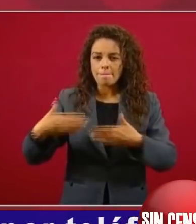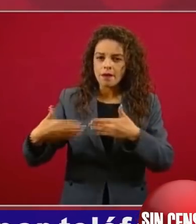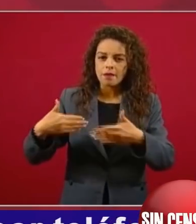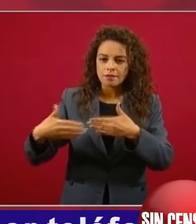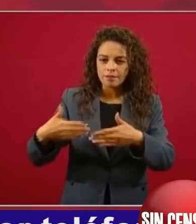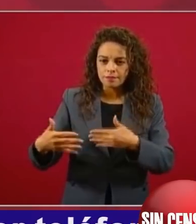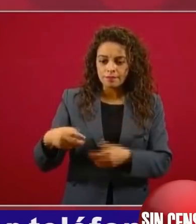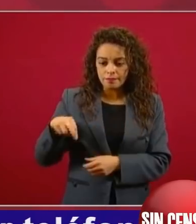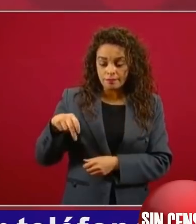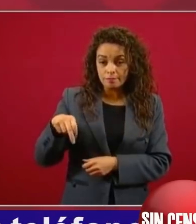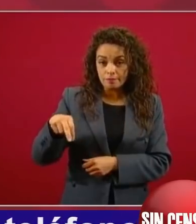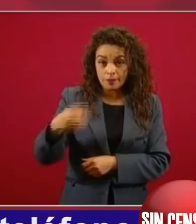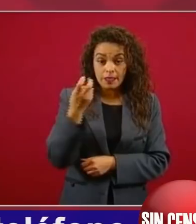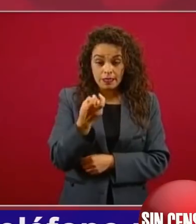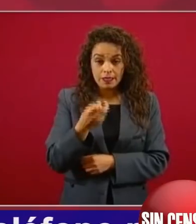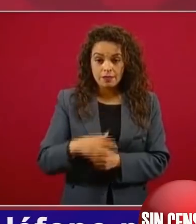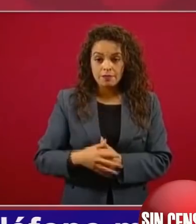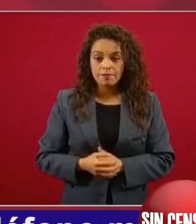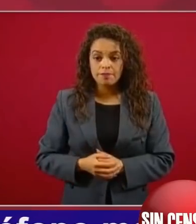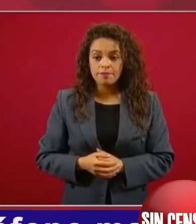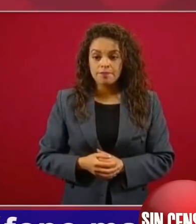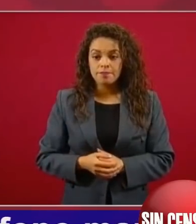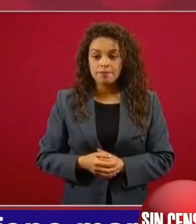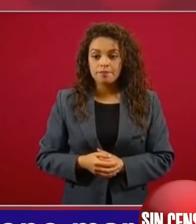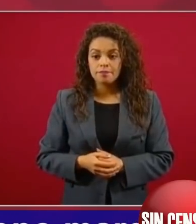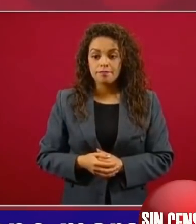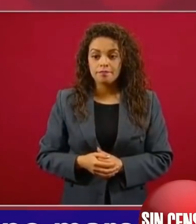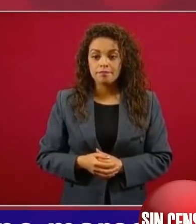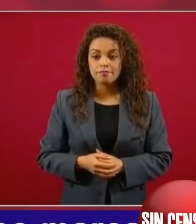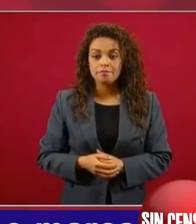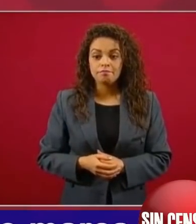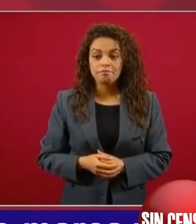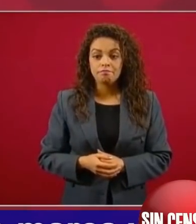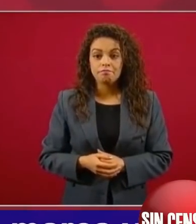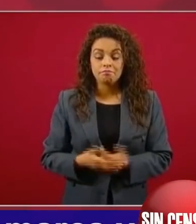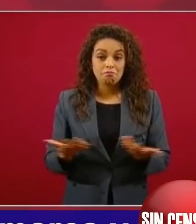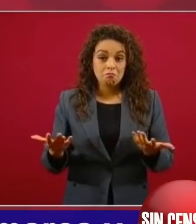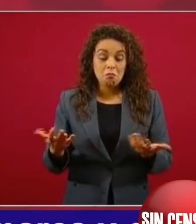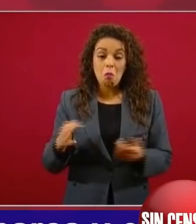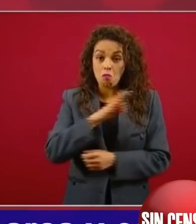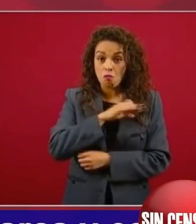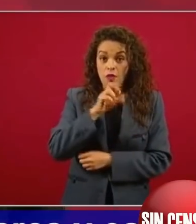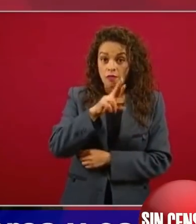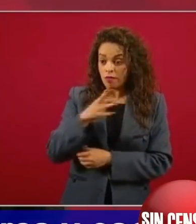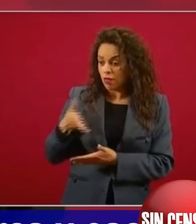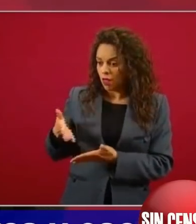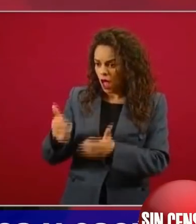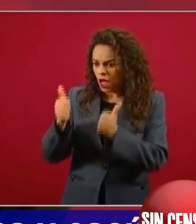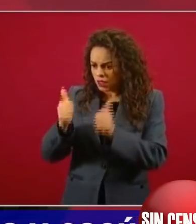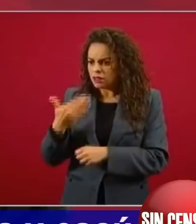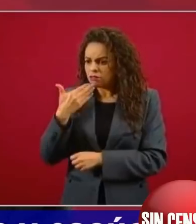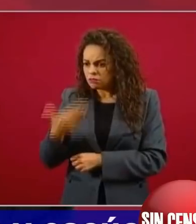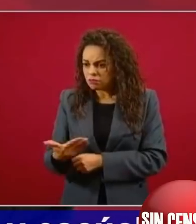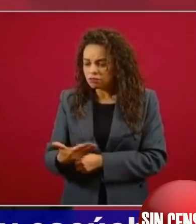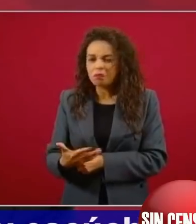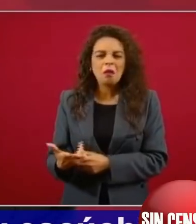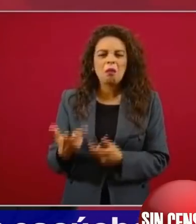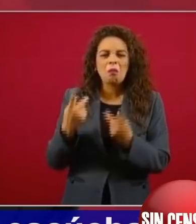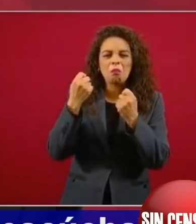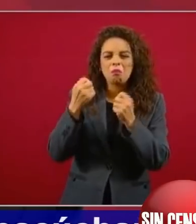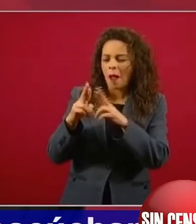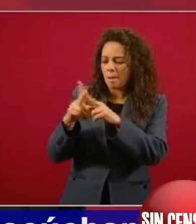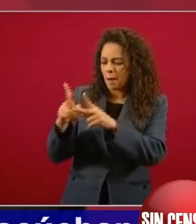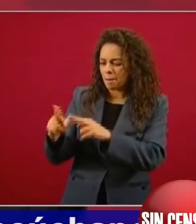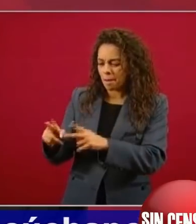Dicho sea de paso, las banquetas a lo mejor estaban bien y las destruían para volverlas a